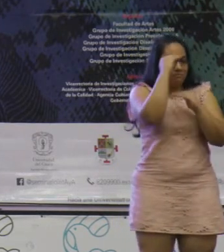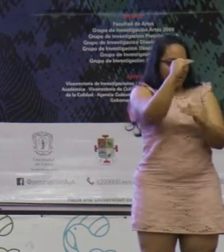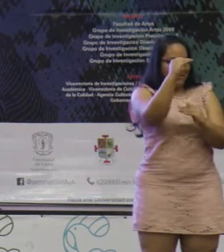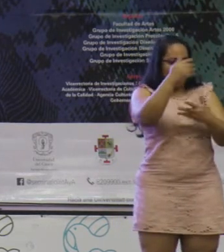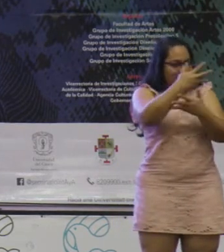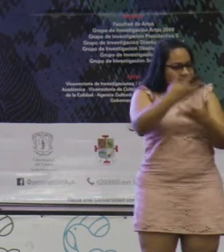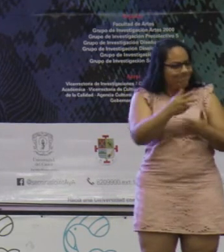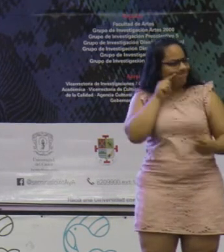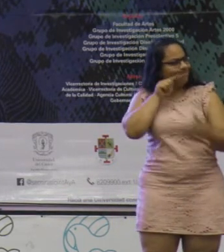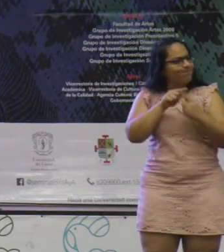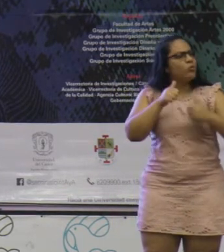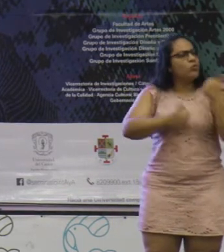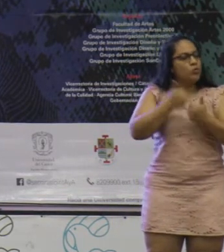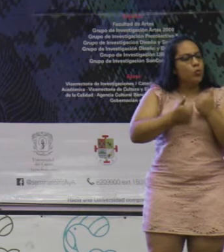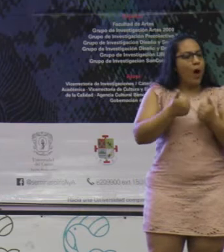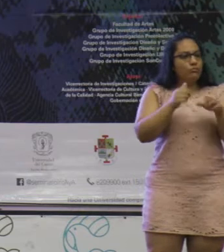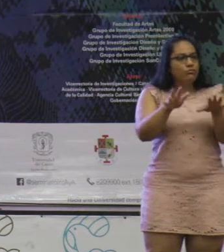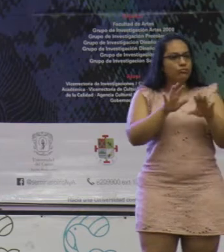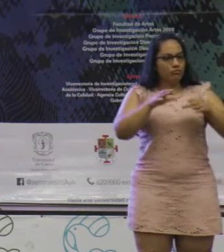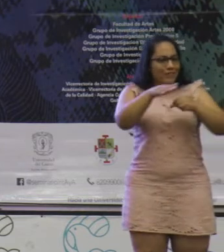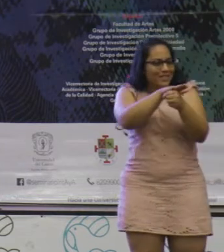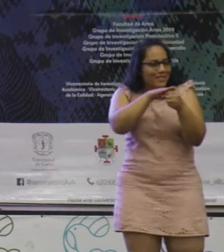presentan, busca un poco sintomatizar la ilustración